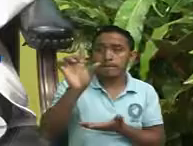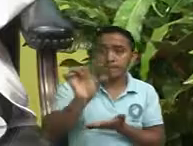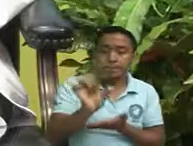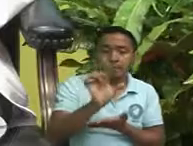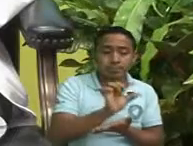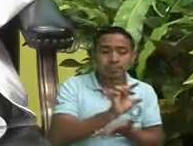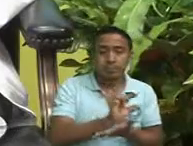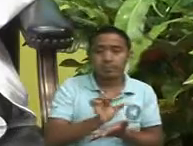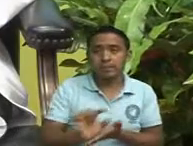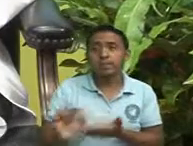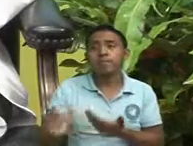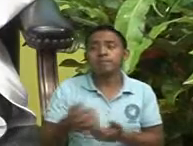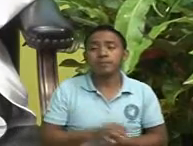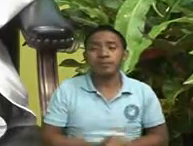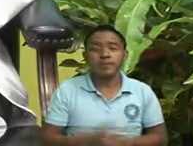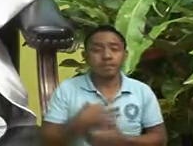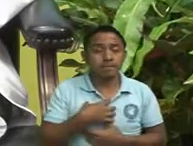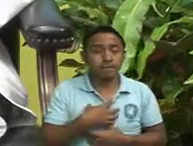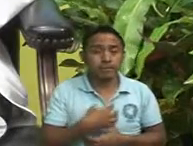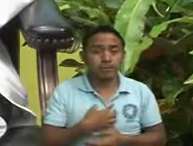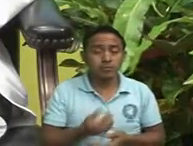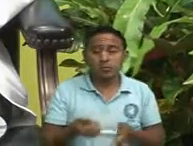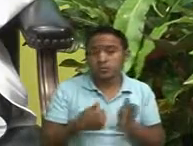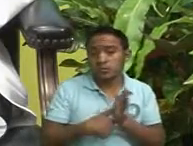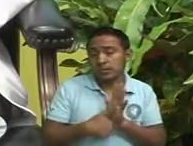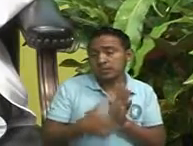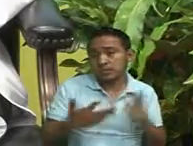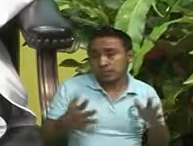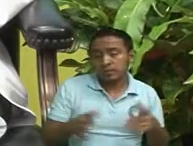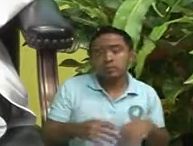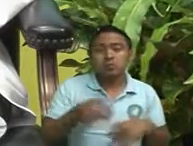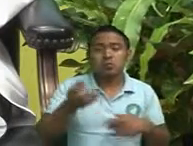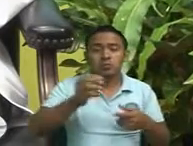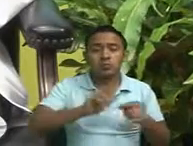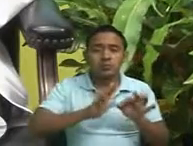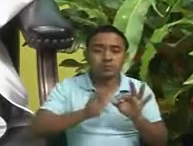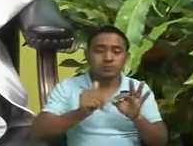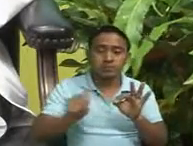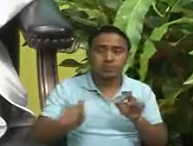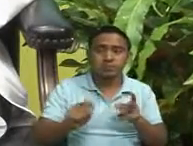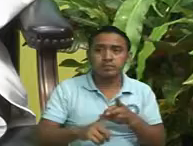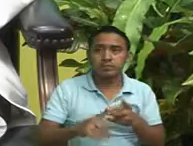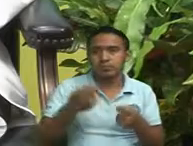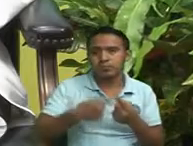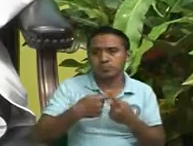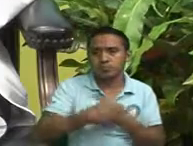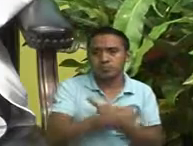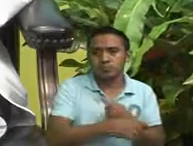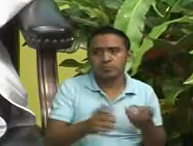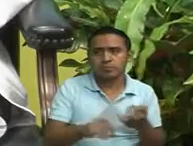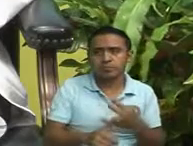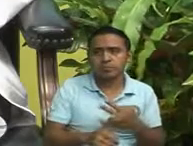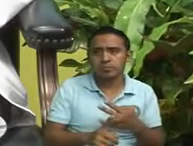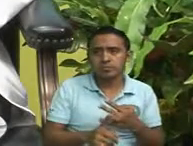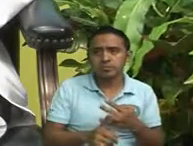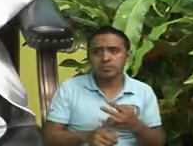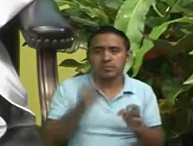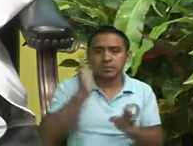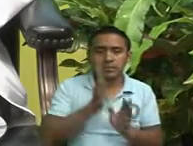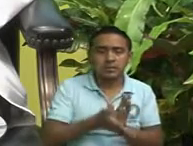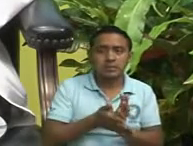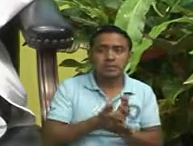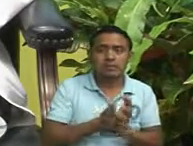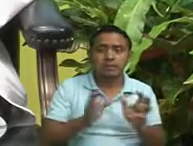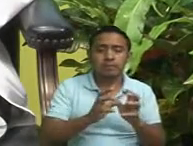cantidades pequeñas. La merienda es algo pequeño, ¿ya? Una fruta, un banano, una rodaja de melón.